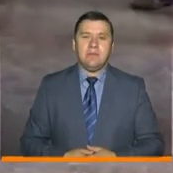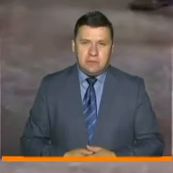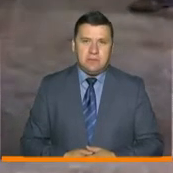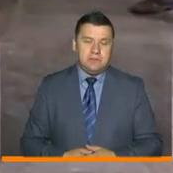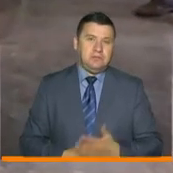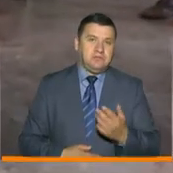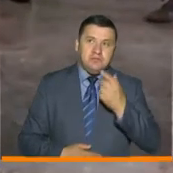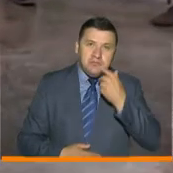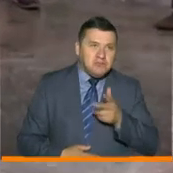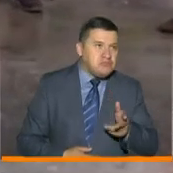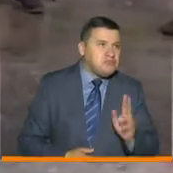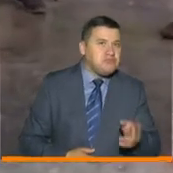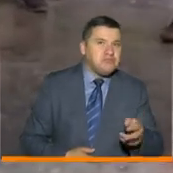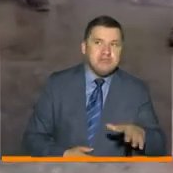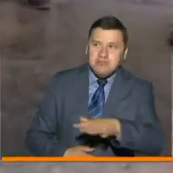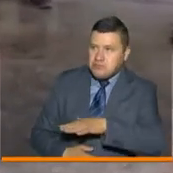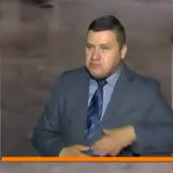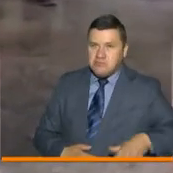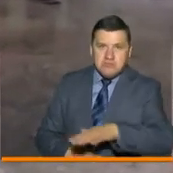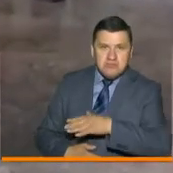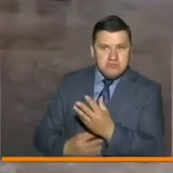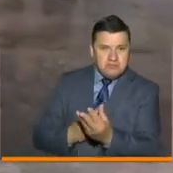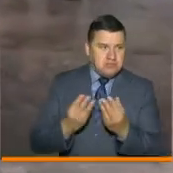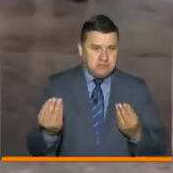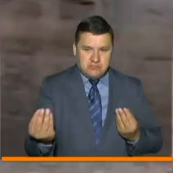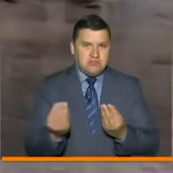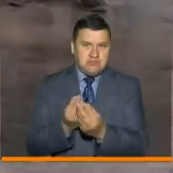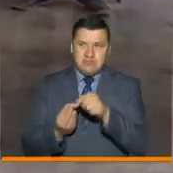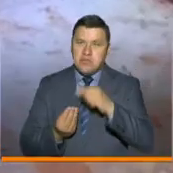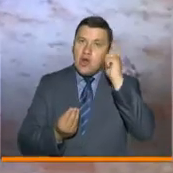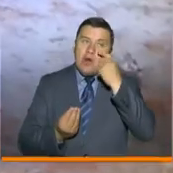Vamos a hacer el recorrido, este es nuestro proceso de alternancia en el